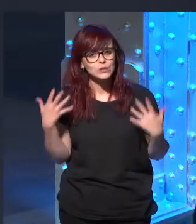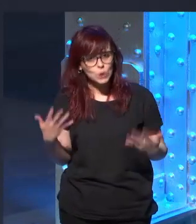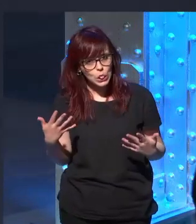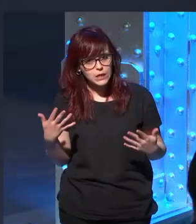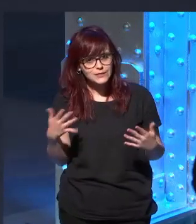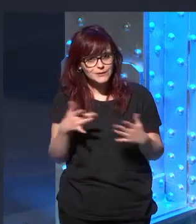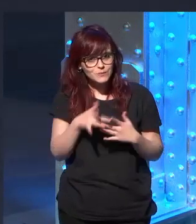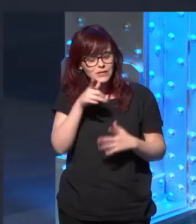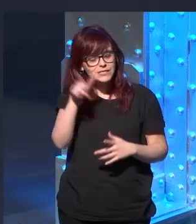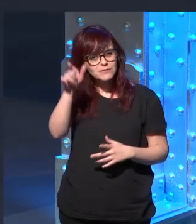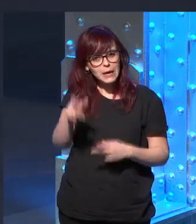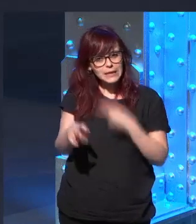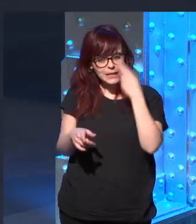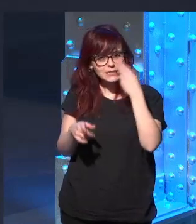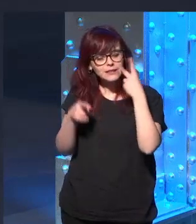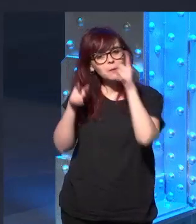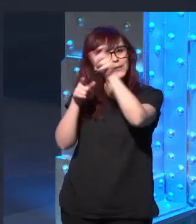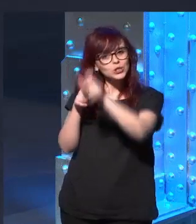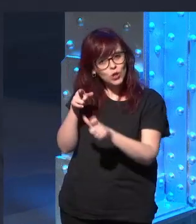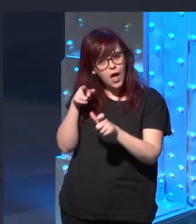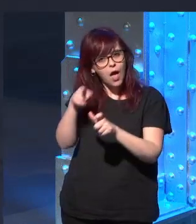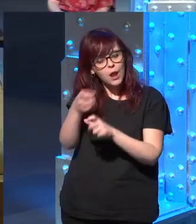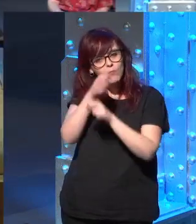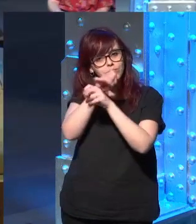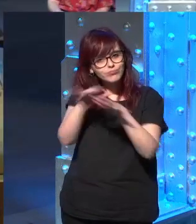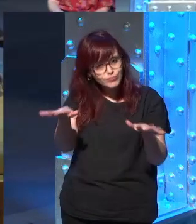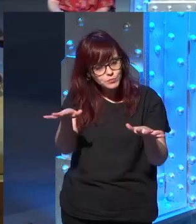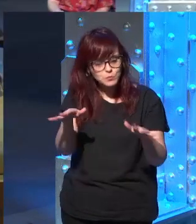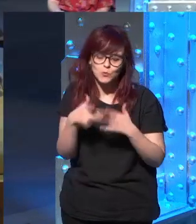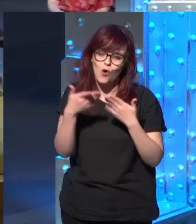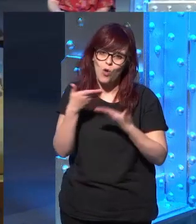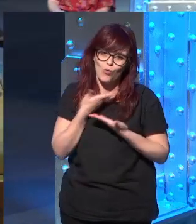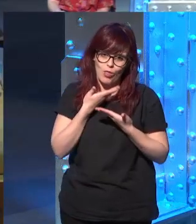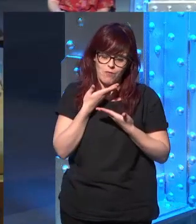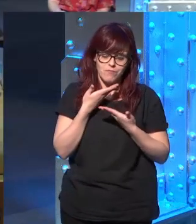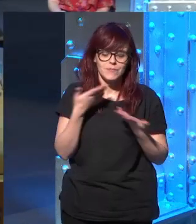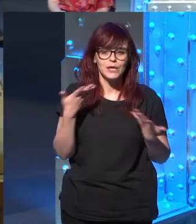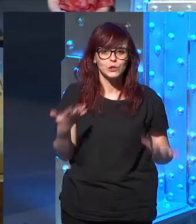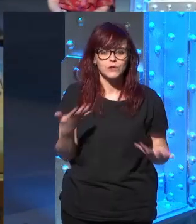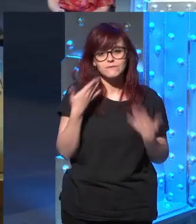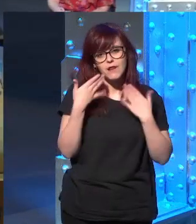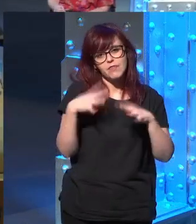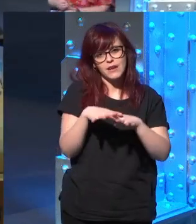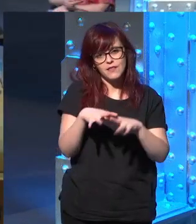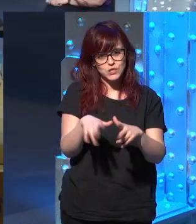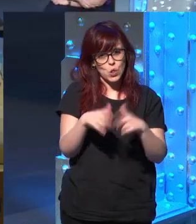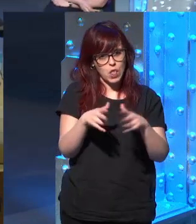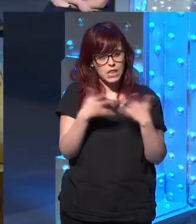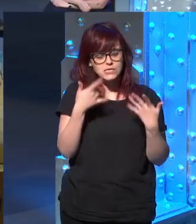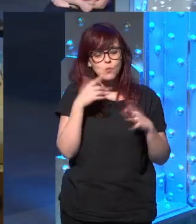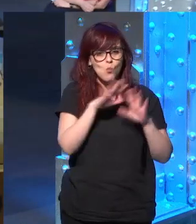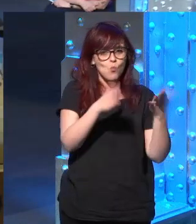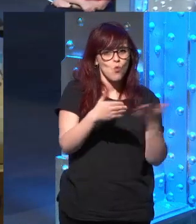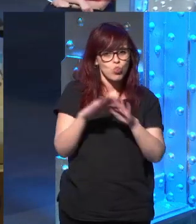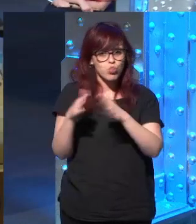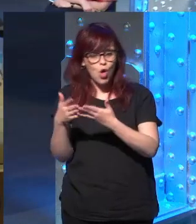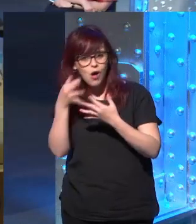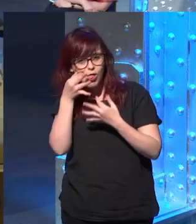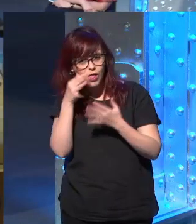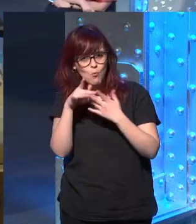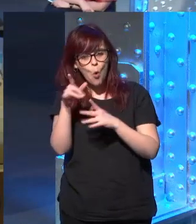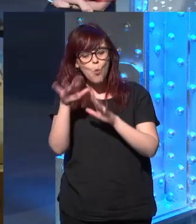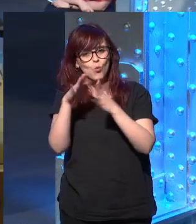¿no? Uh-huh. En ese sentido, yo creo que las redes sociales sí que son como tú dices, como una especie de ruptura entre esos dos mundos, ¿no? El mundo